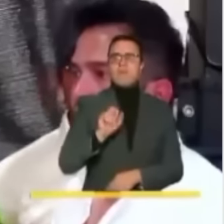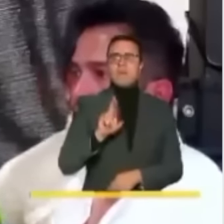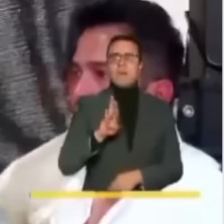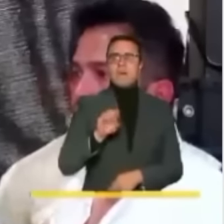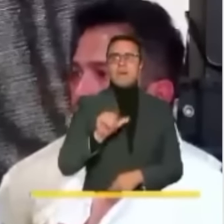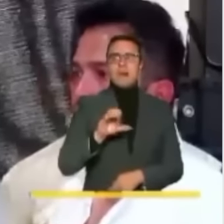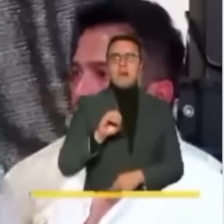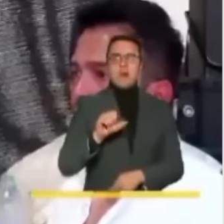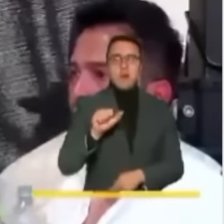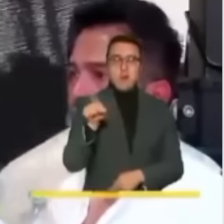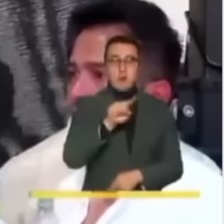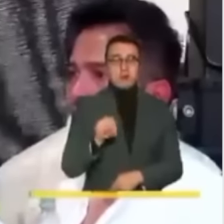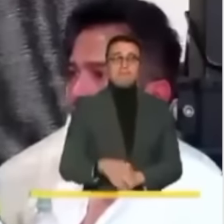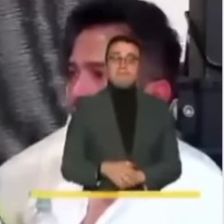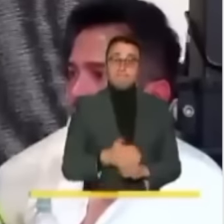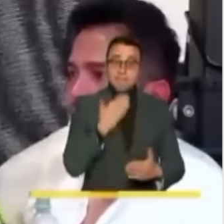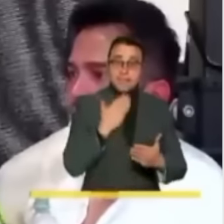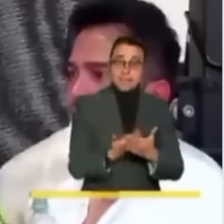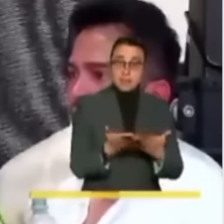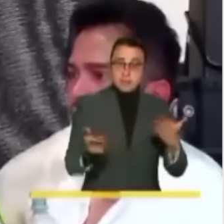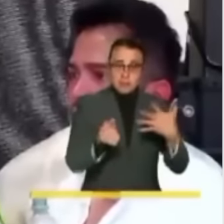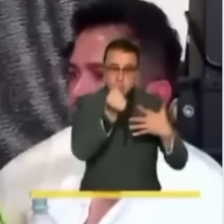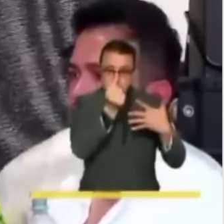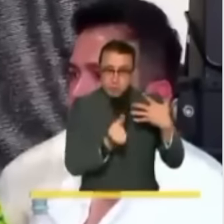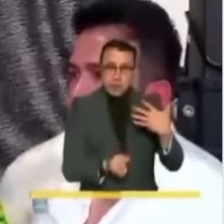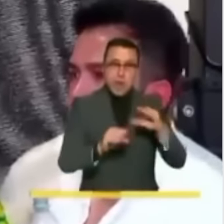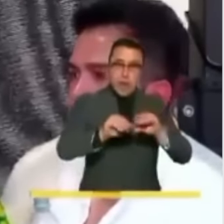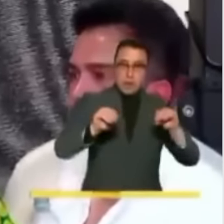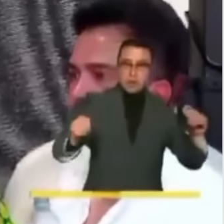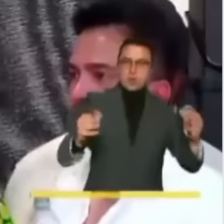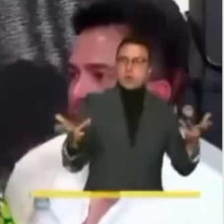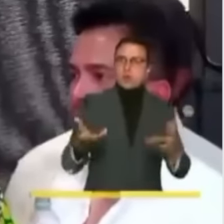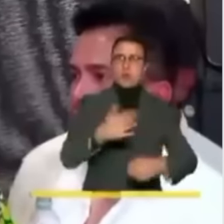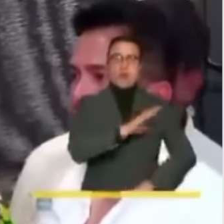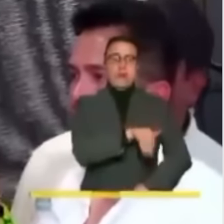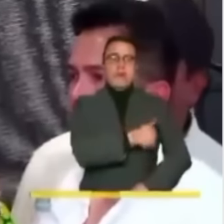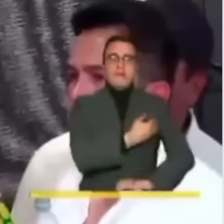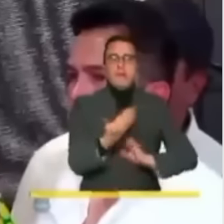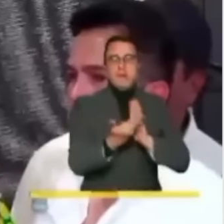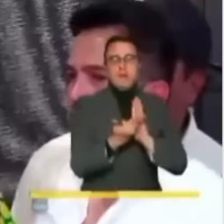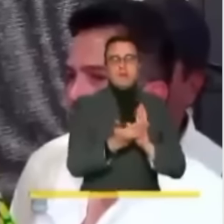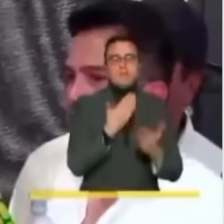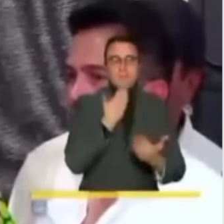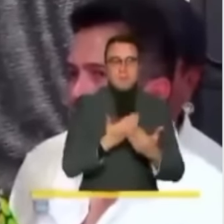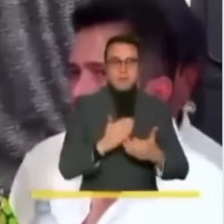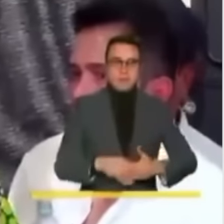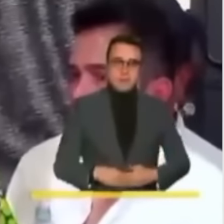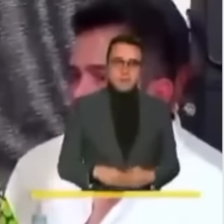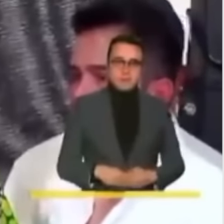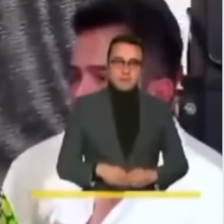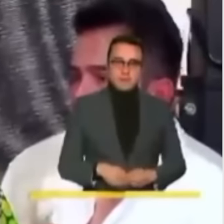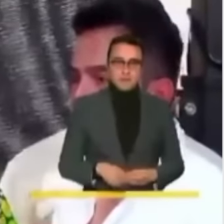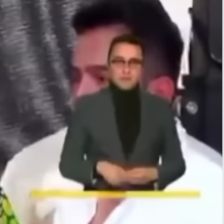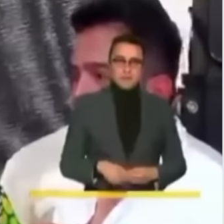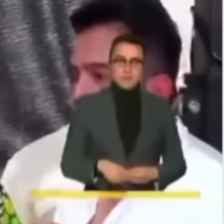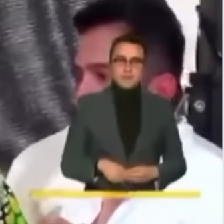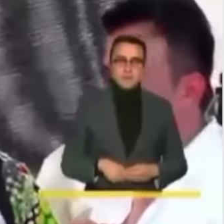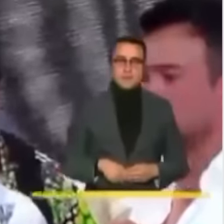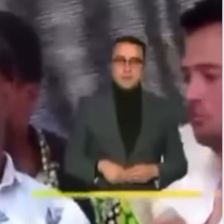Les damos las gracias y podrán consultar todos los detalles de esos anuncios en la página del Ministerio de Educación. Muchísimas gracias.